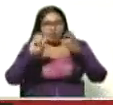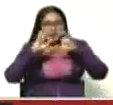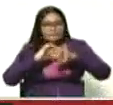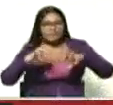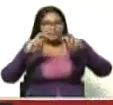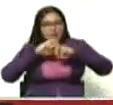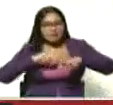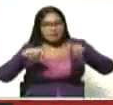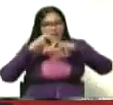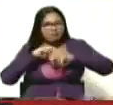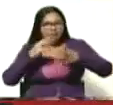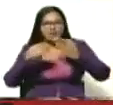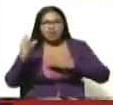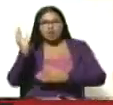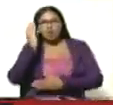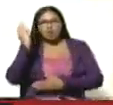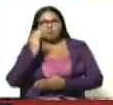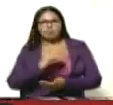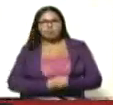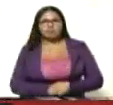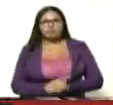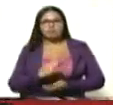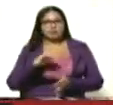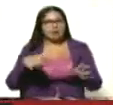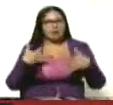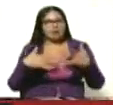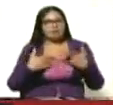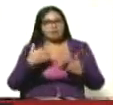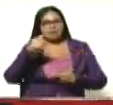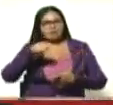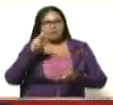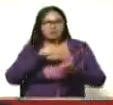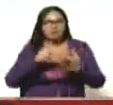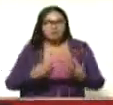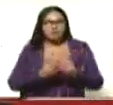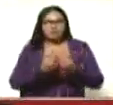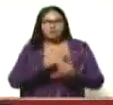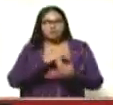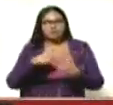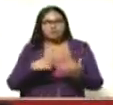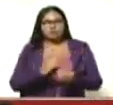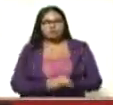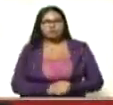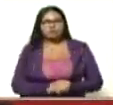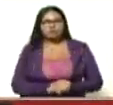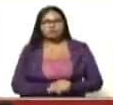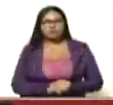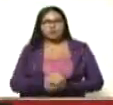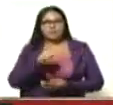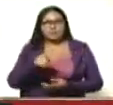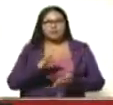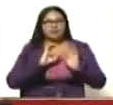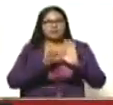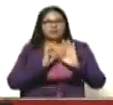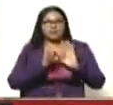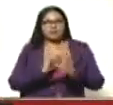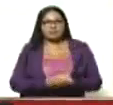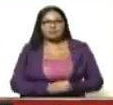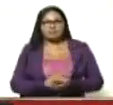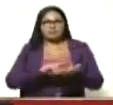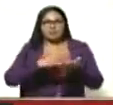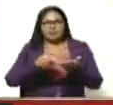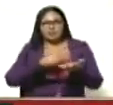de Colombia. Nos da mucha alegría que estén con nosotros acá, tomando... ¡Ay, aquí está nuestra querida intérprete! Muy